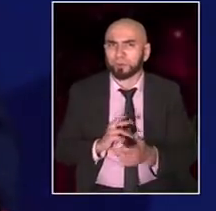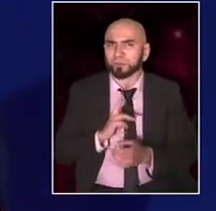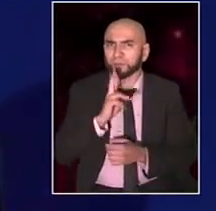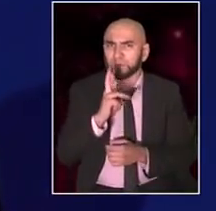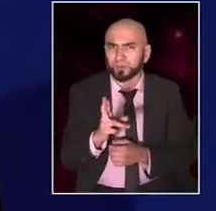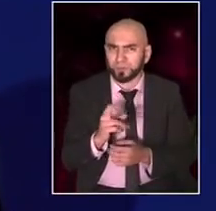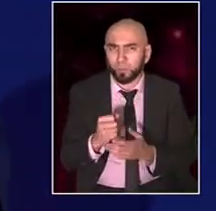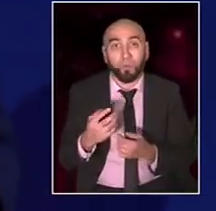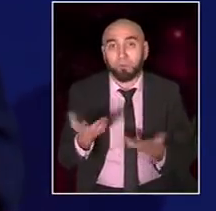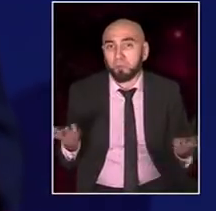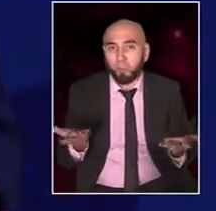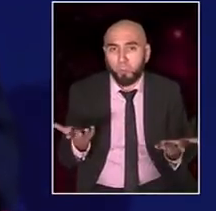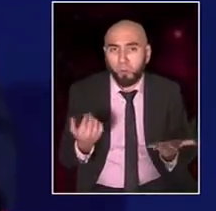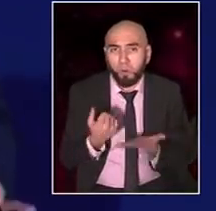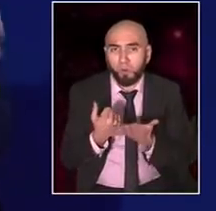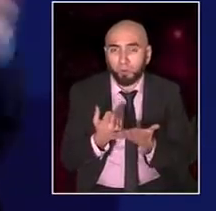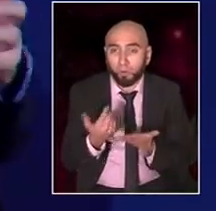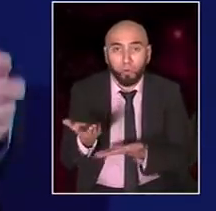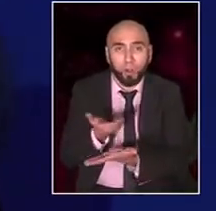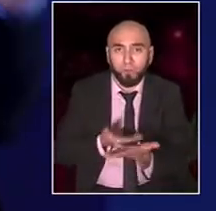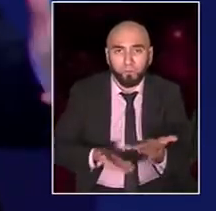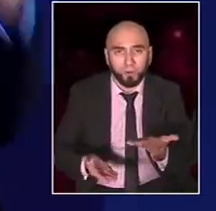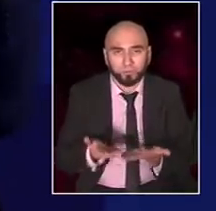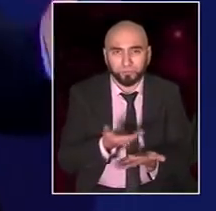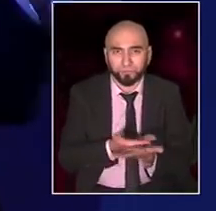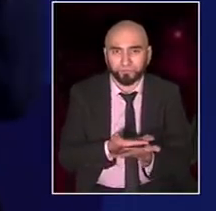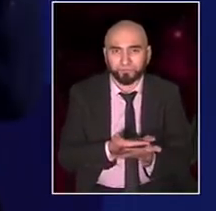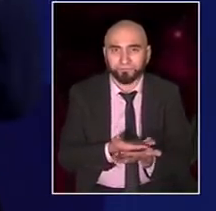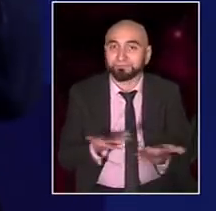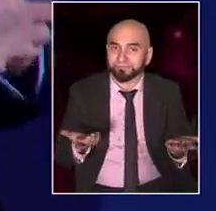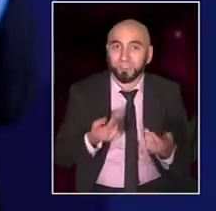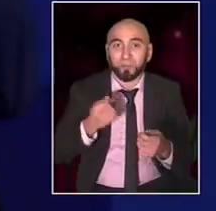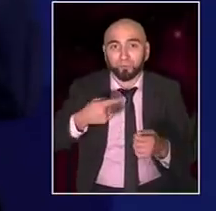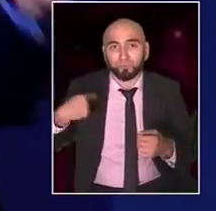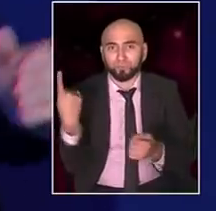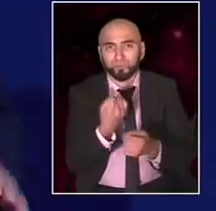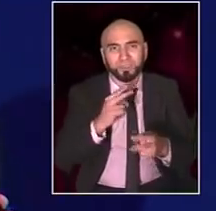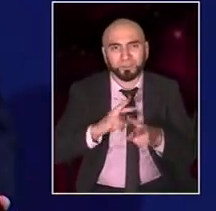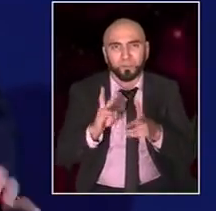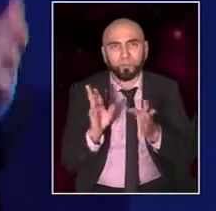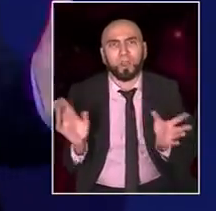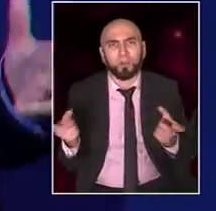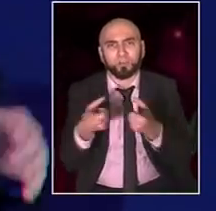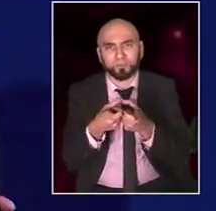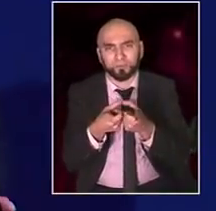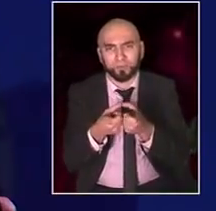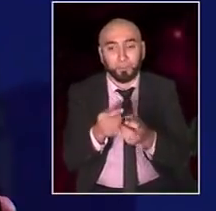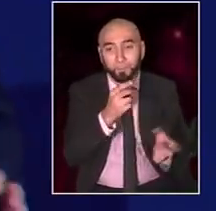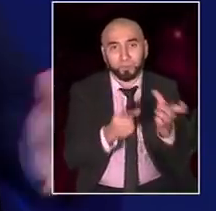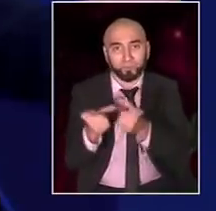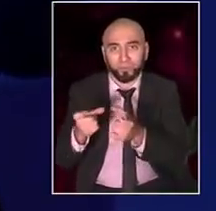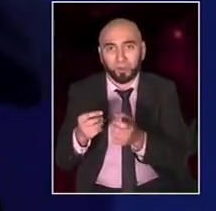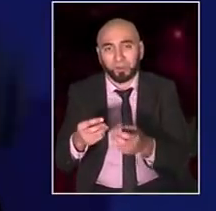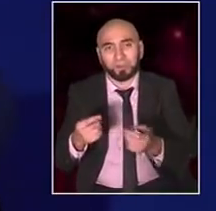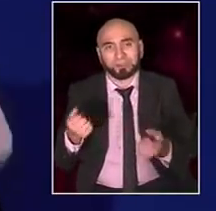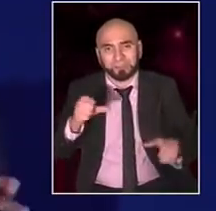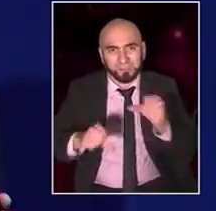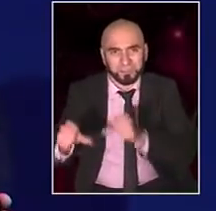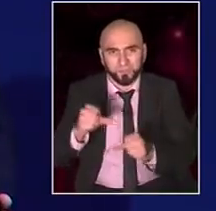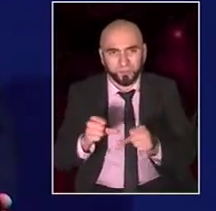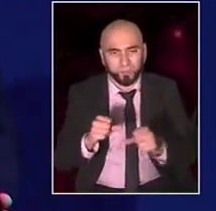colaboración entre estos distintos mundos. Y lo que hemos hecho es construir una comisión donde los científicos y los rectores son miembros de esa comisión, que